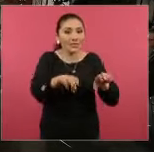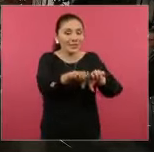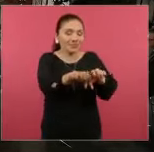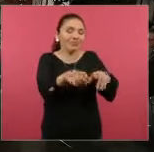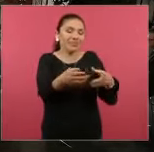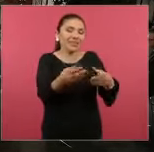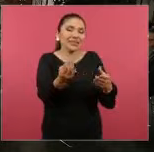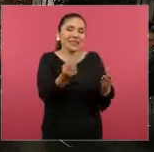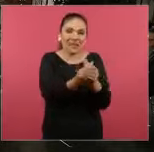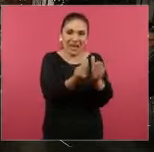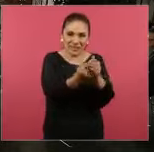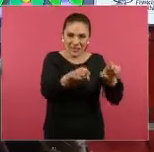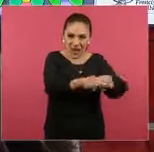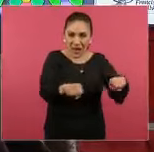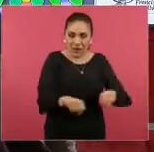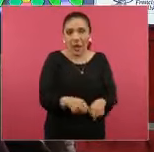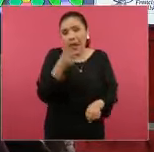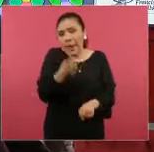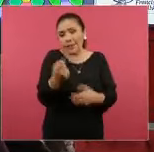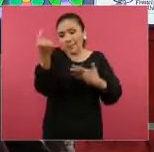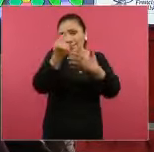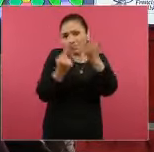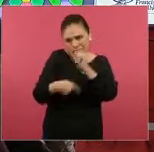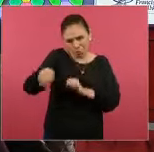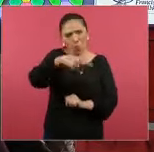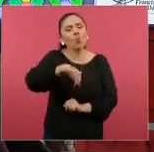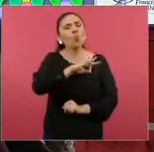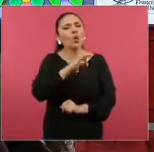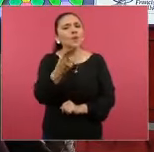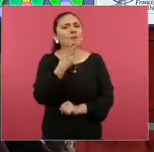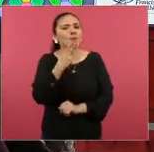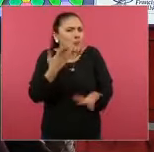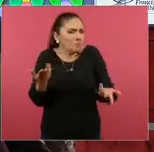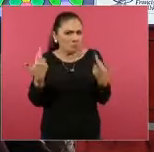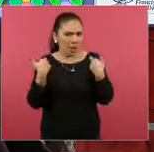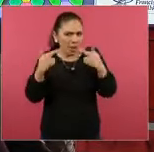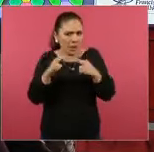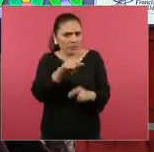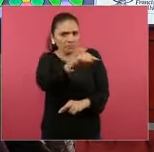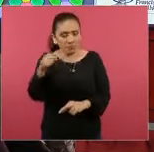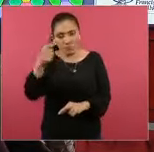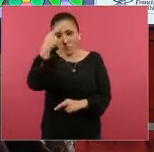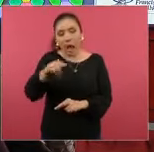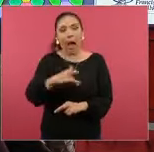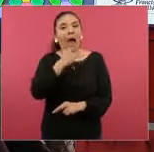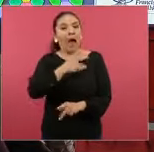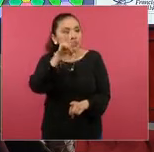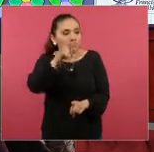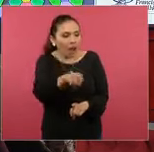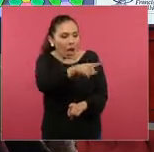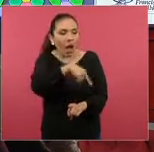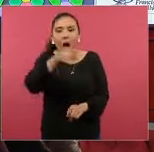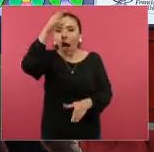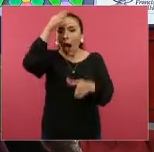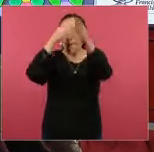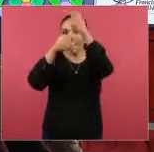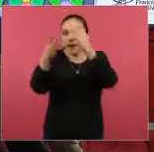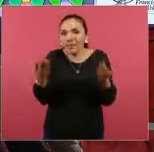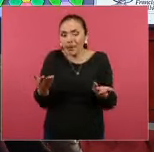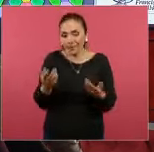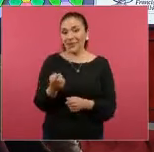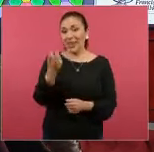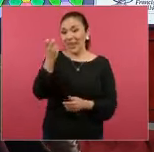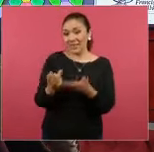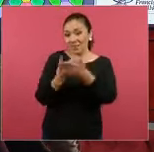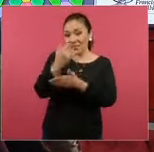Son solamente algunos de los insumos que como docente podemos utilizar, maestras y maestros, para poder valorar. Ahora, ¿qué vamos a aprender con este